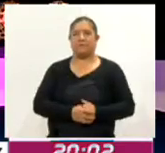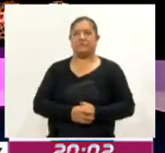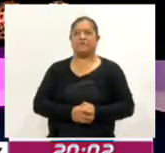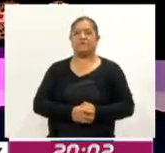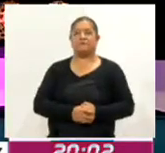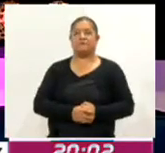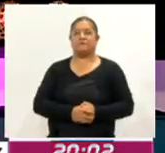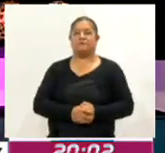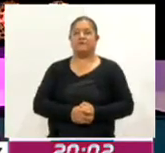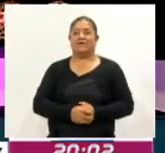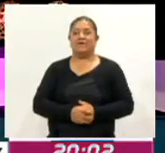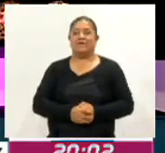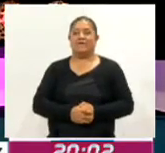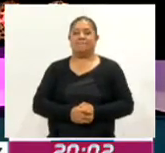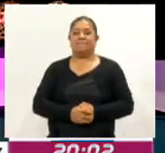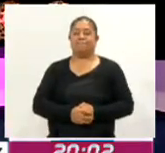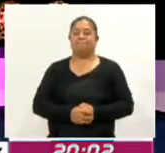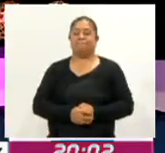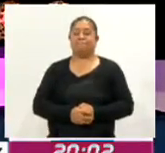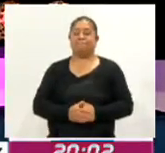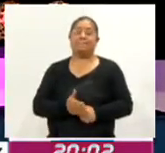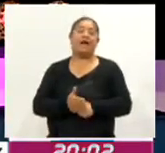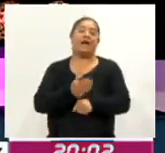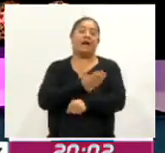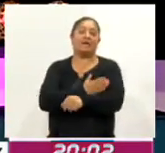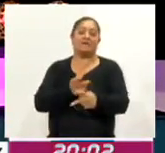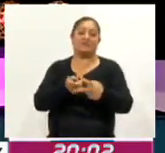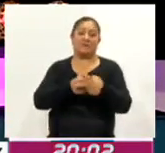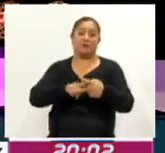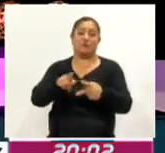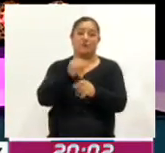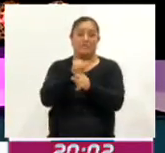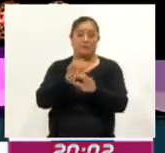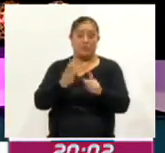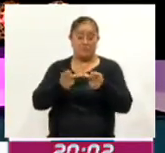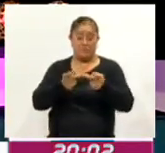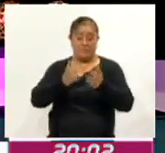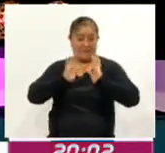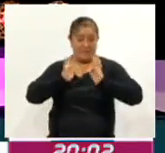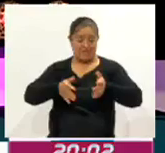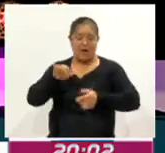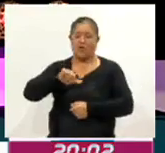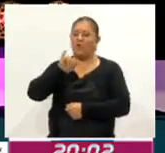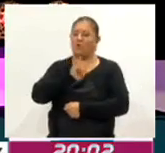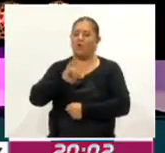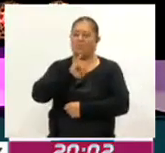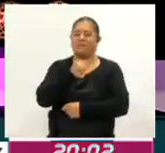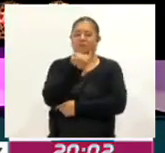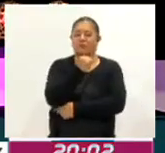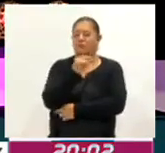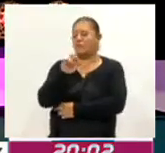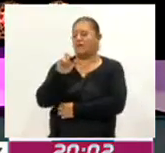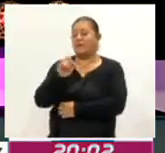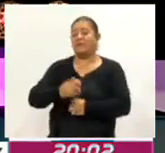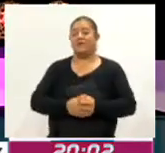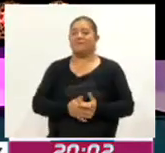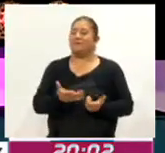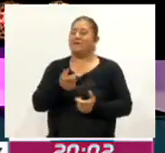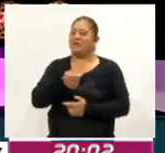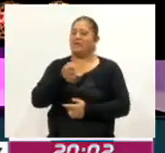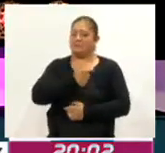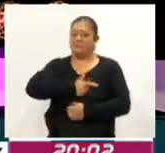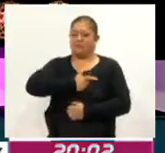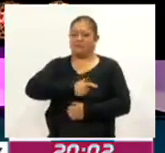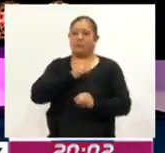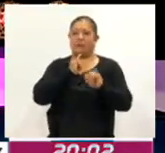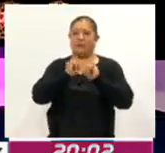www.sndigital.mx. Antes de dar inicio con la información que le tenemos en este ya jueves 20 de junio, pues saludo con gusto a